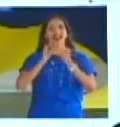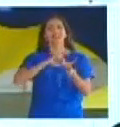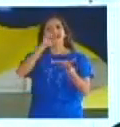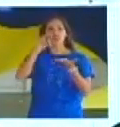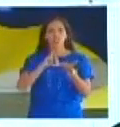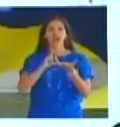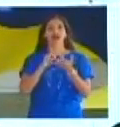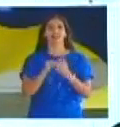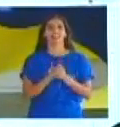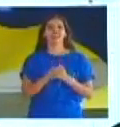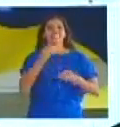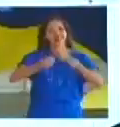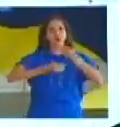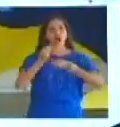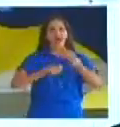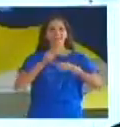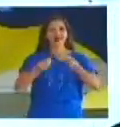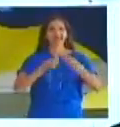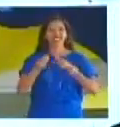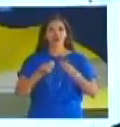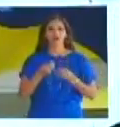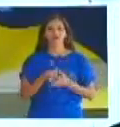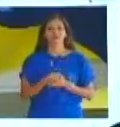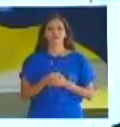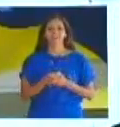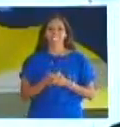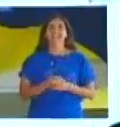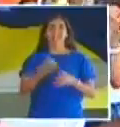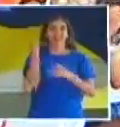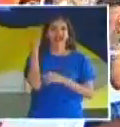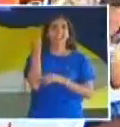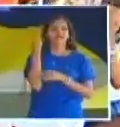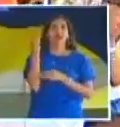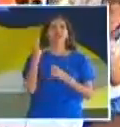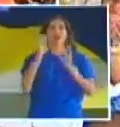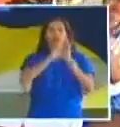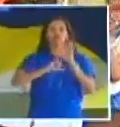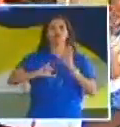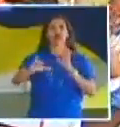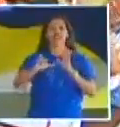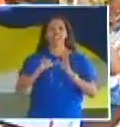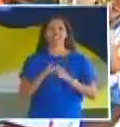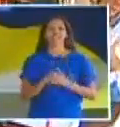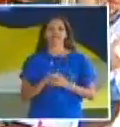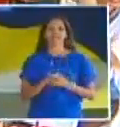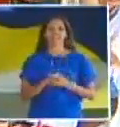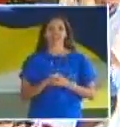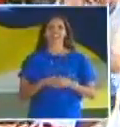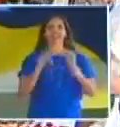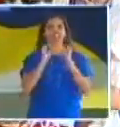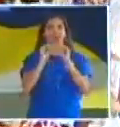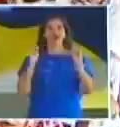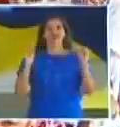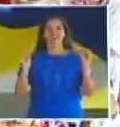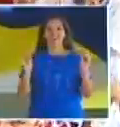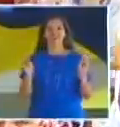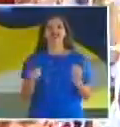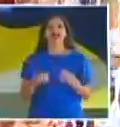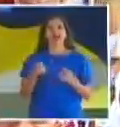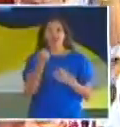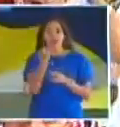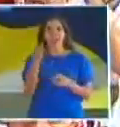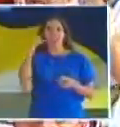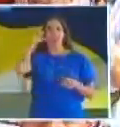de radio y televisión que estamos haciendo, de esta asamblea constituyente que había convocado yo desde hace varios